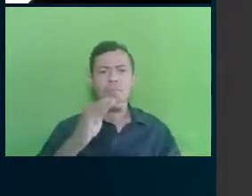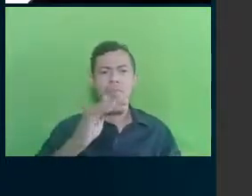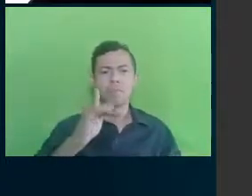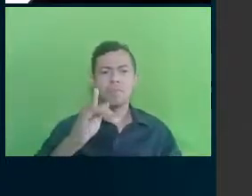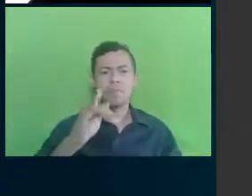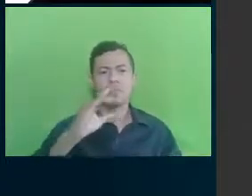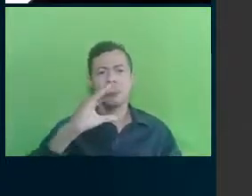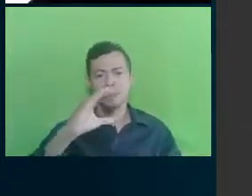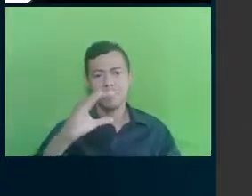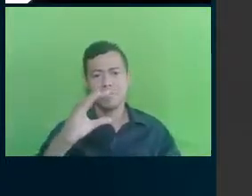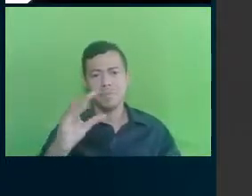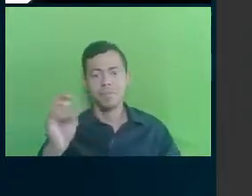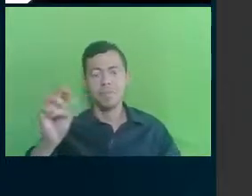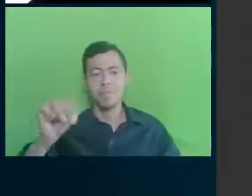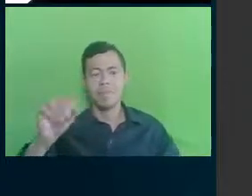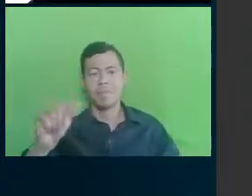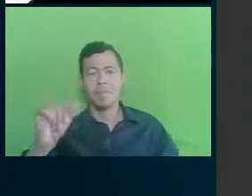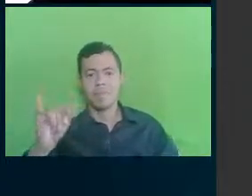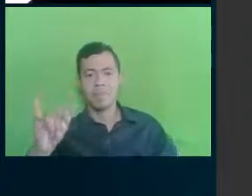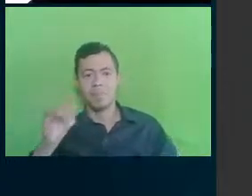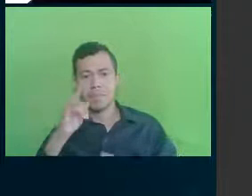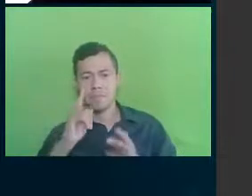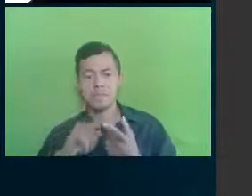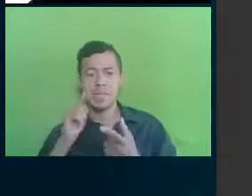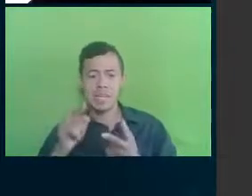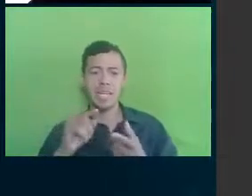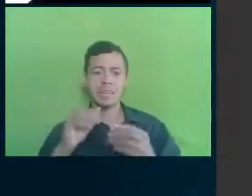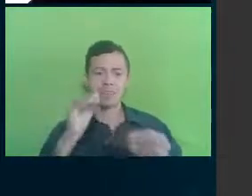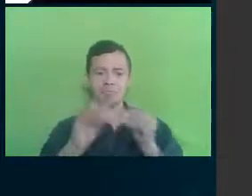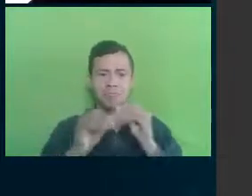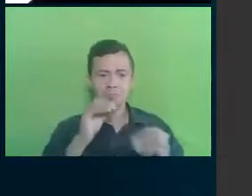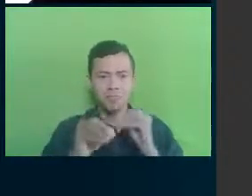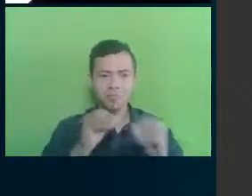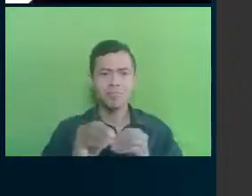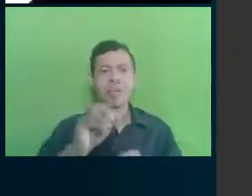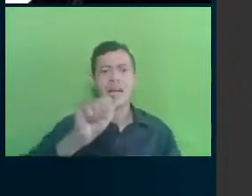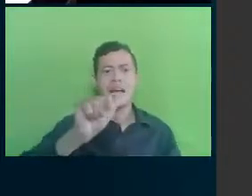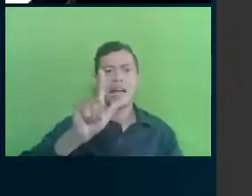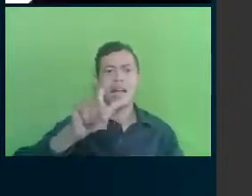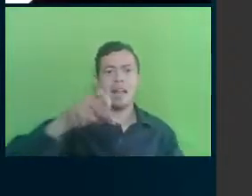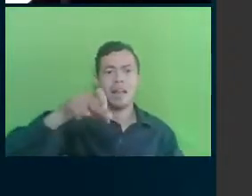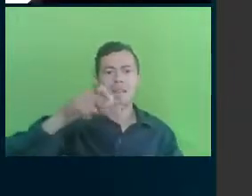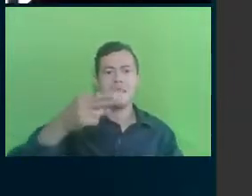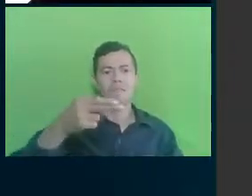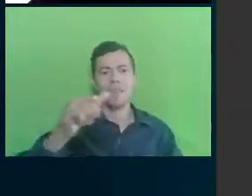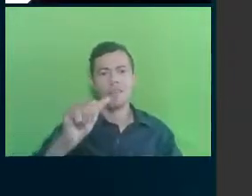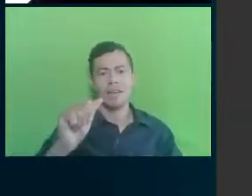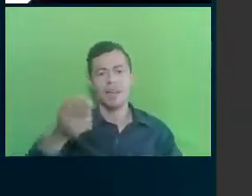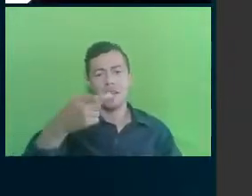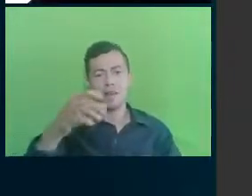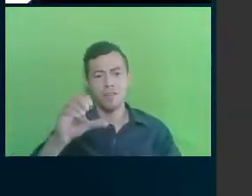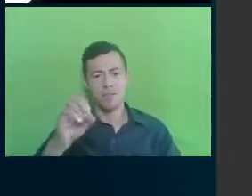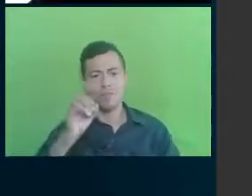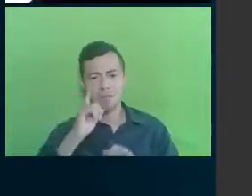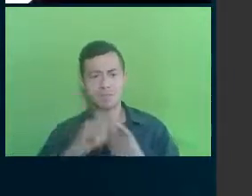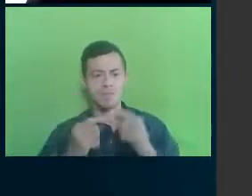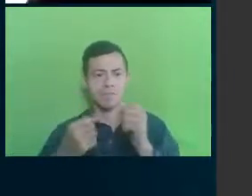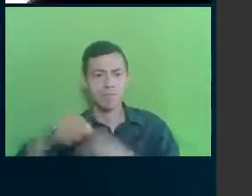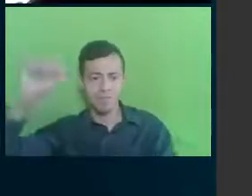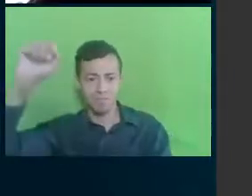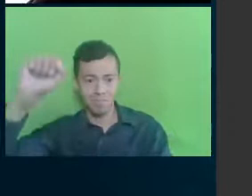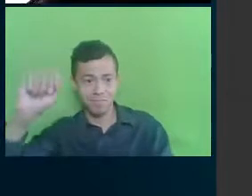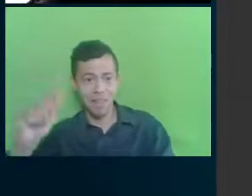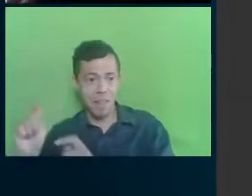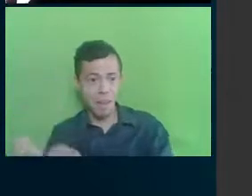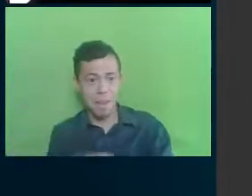nivel global, que desarrolló algo que se llama AlphaGo y AlphaZero. AlphaGo, el que venció al campeón en juego de